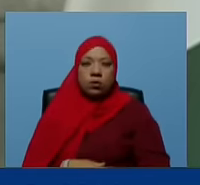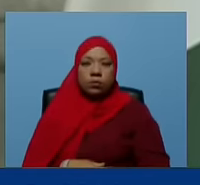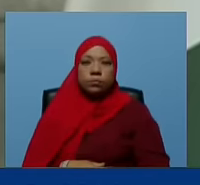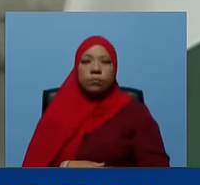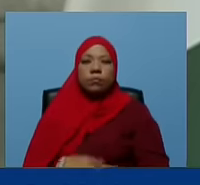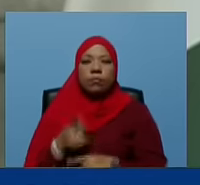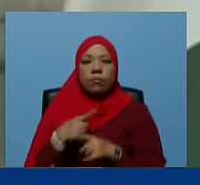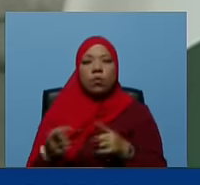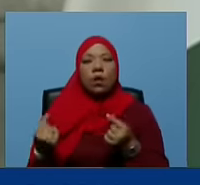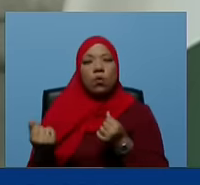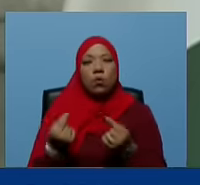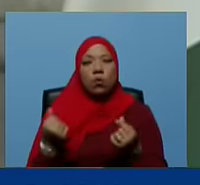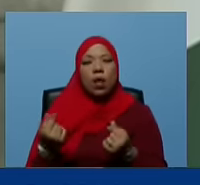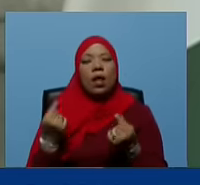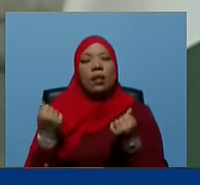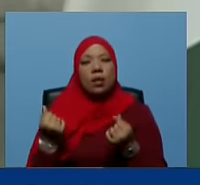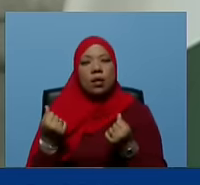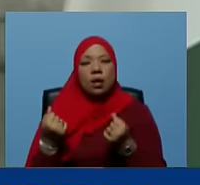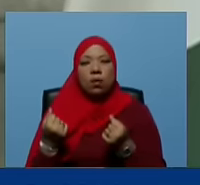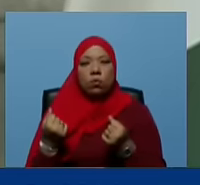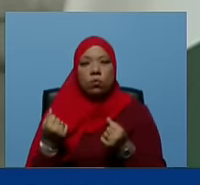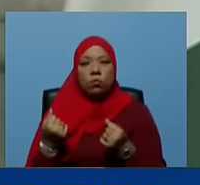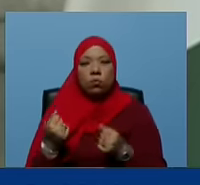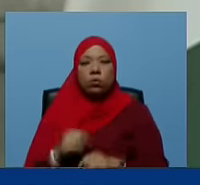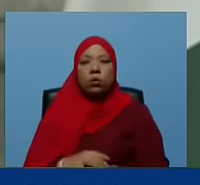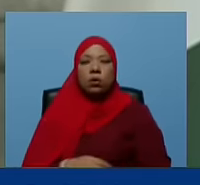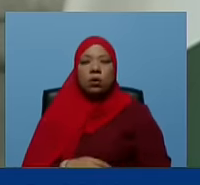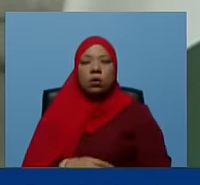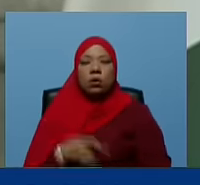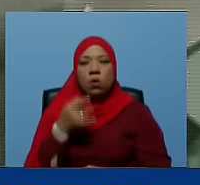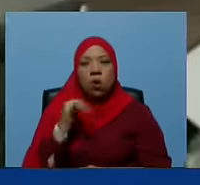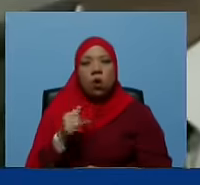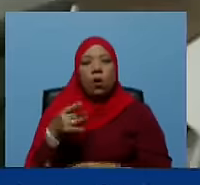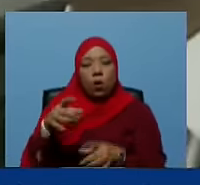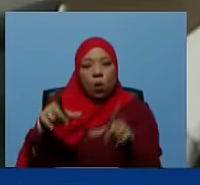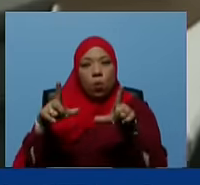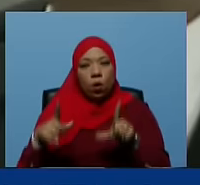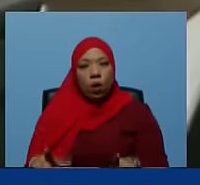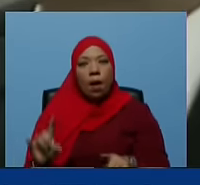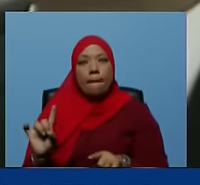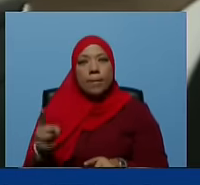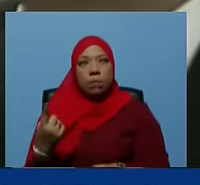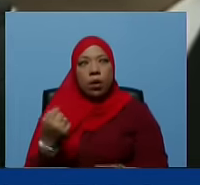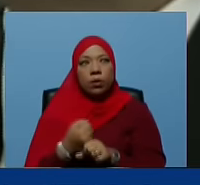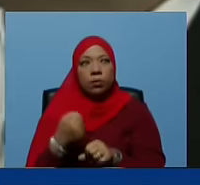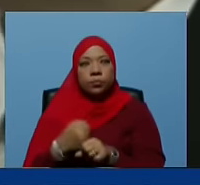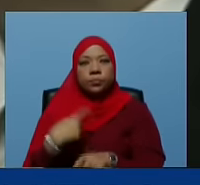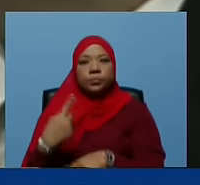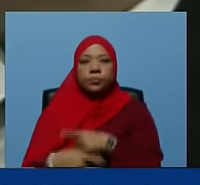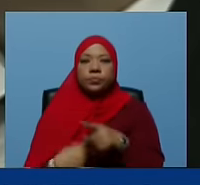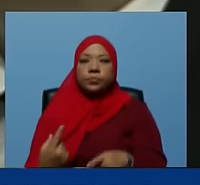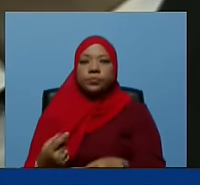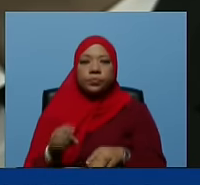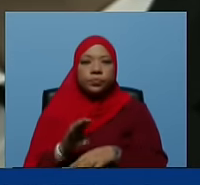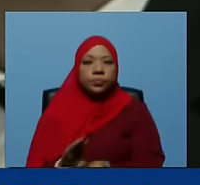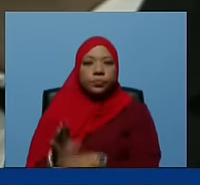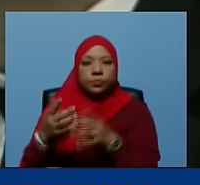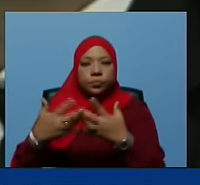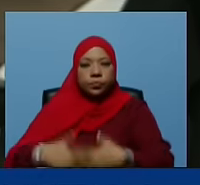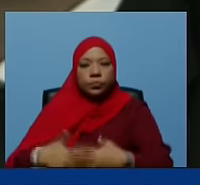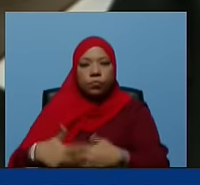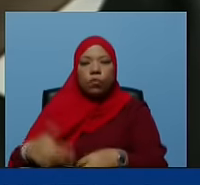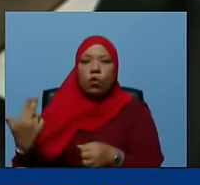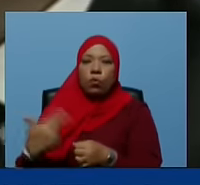sino por las riquezas materiales, porque tenemos certificada la primera reserva de petróleo del